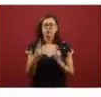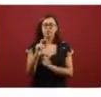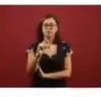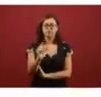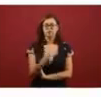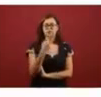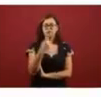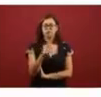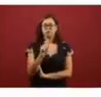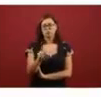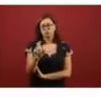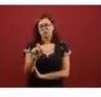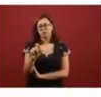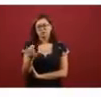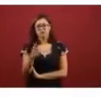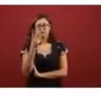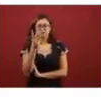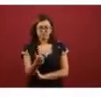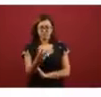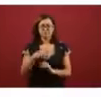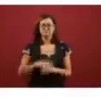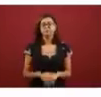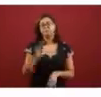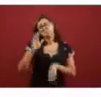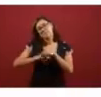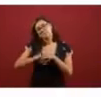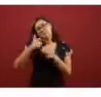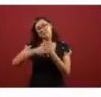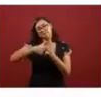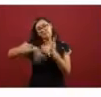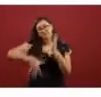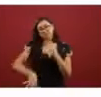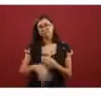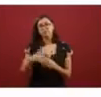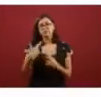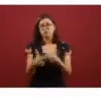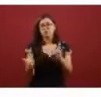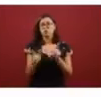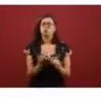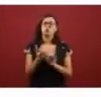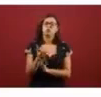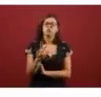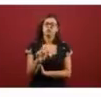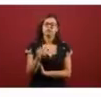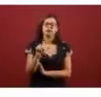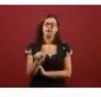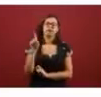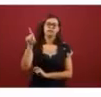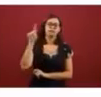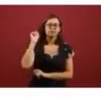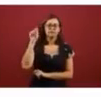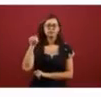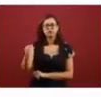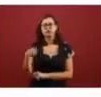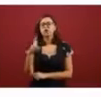21 pesos con 23 centavos por litro, mientras que el más económico lo tiene Grupo Dibala en Centro Tabasco, con un margen